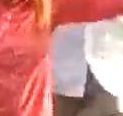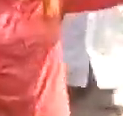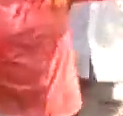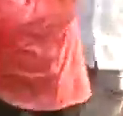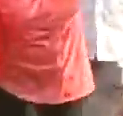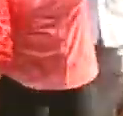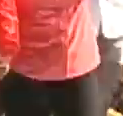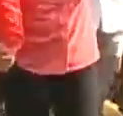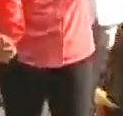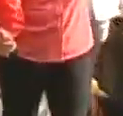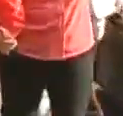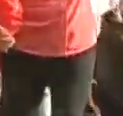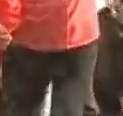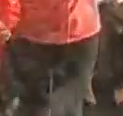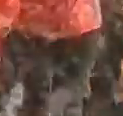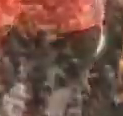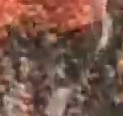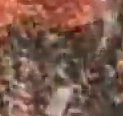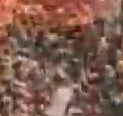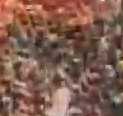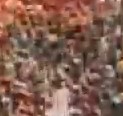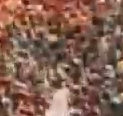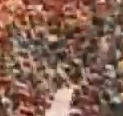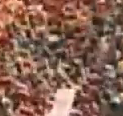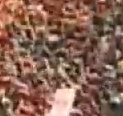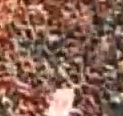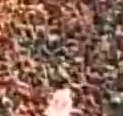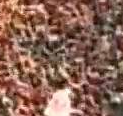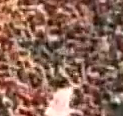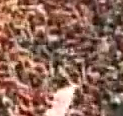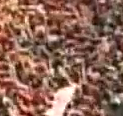del Frente Amplio de la Patria. Con estas imágenes